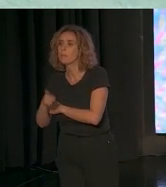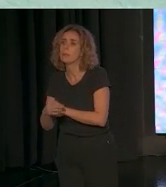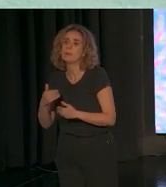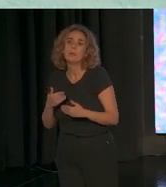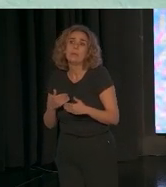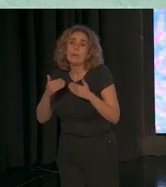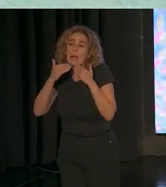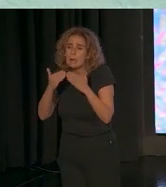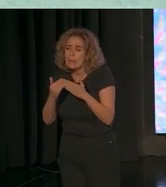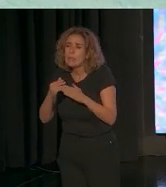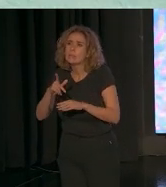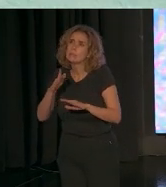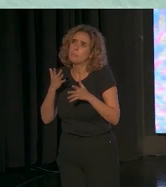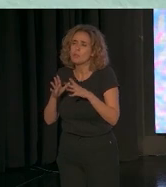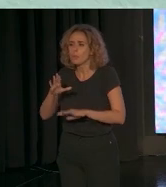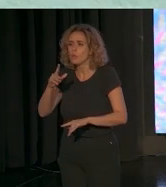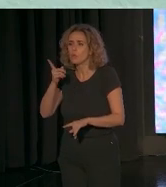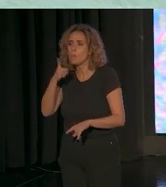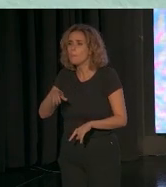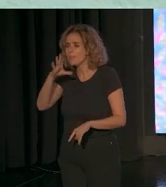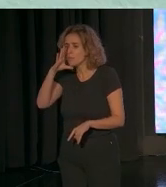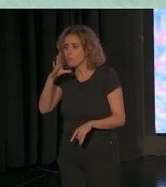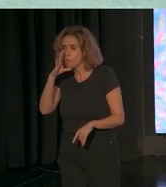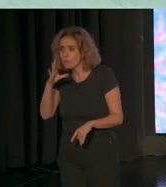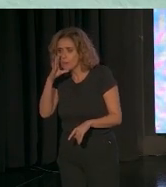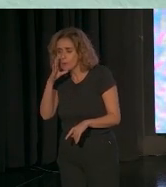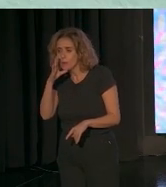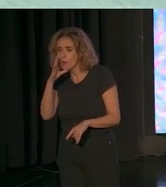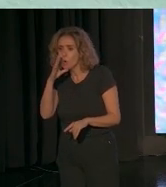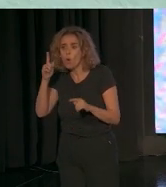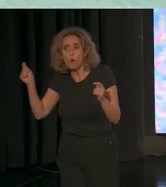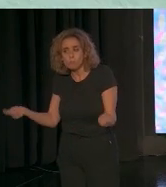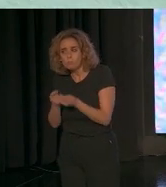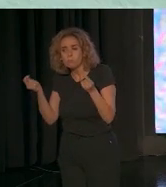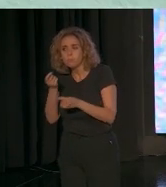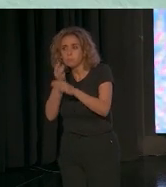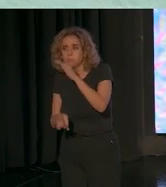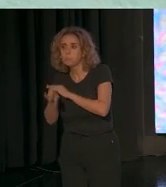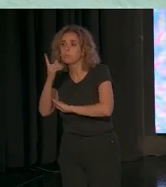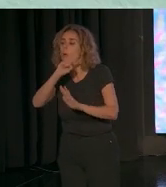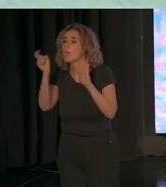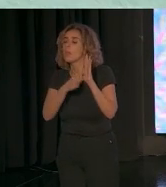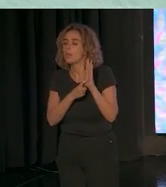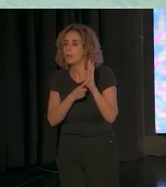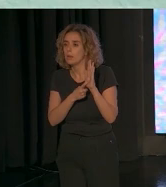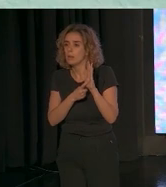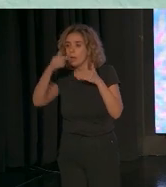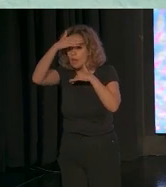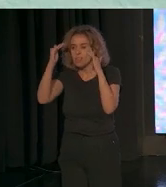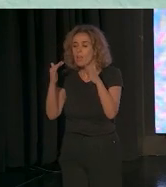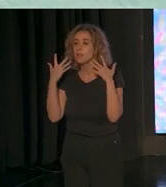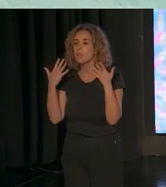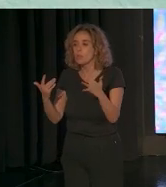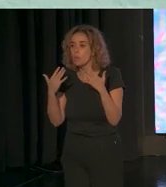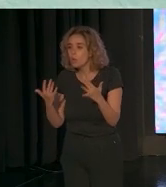el 10 de febrero, casi el cumpleaños de mi madre, salió publicada la ley de atención temprana